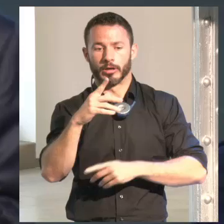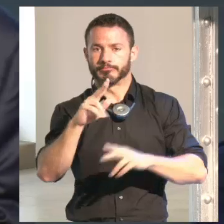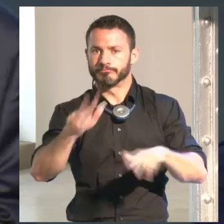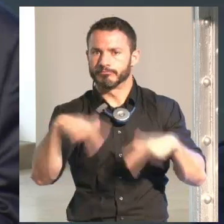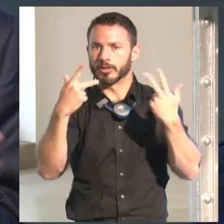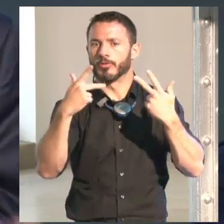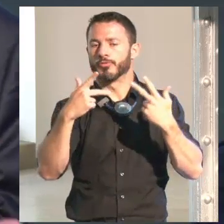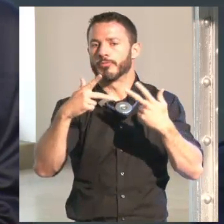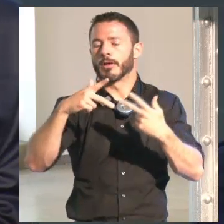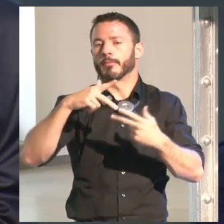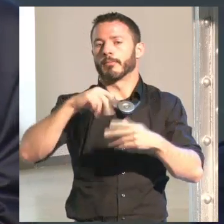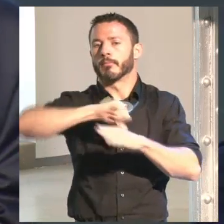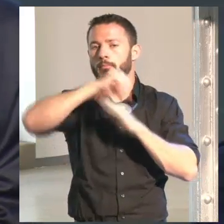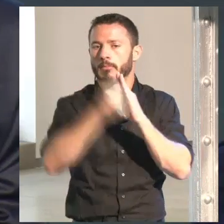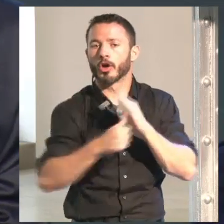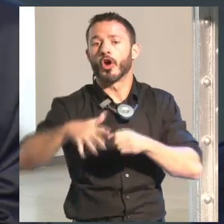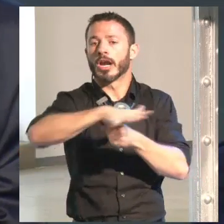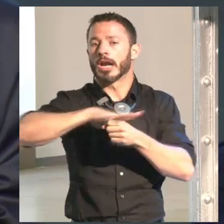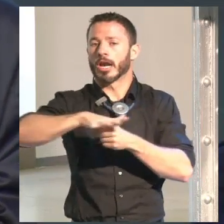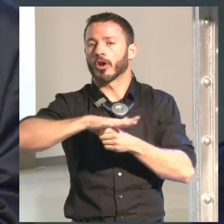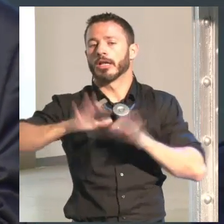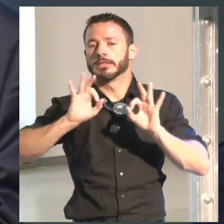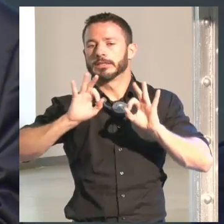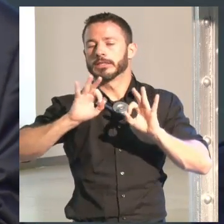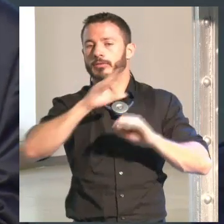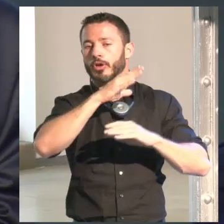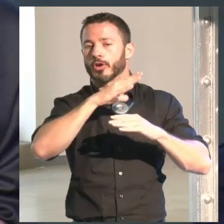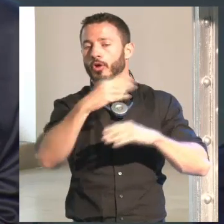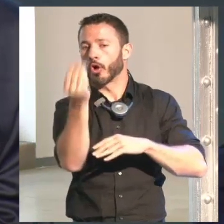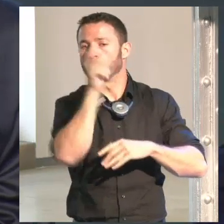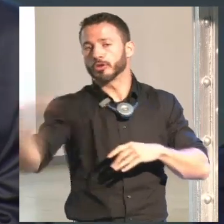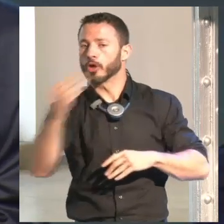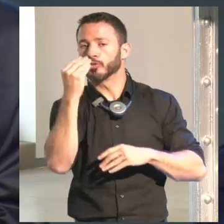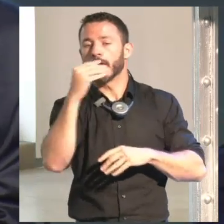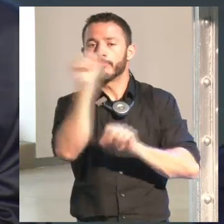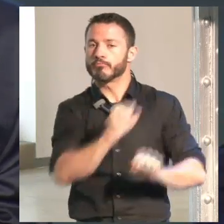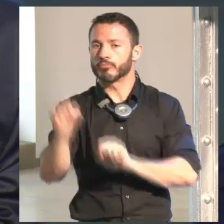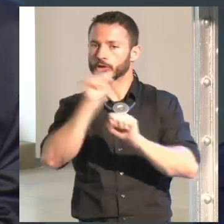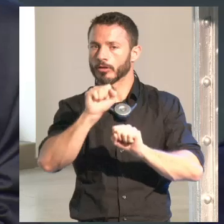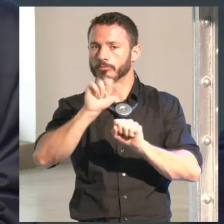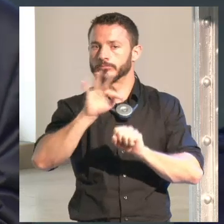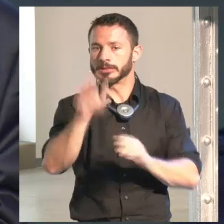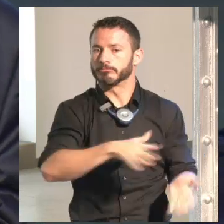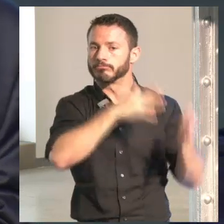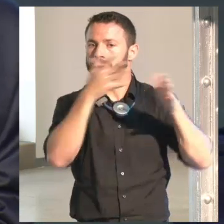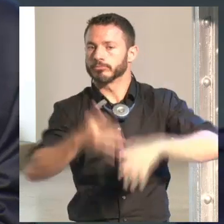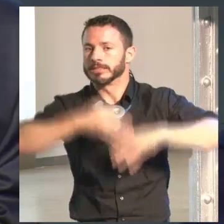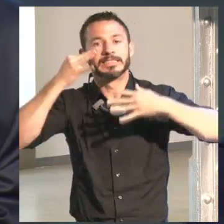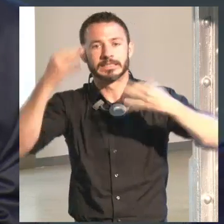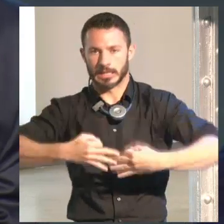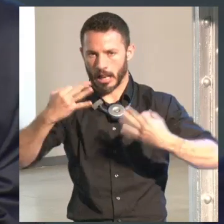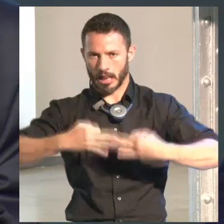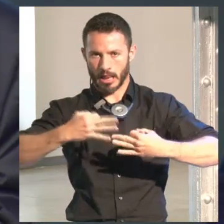marco regional de protección a los consumidores, y que eso pueda hacer de forma efectiva el alcance de la regulación en